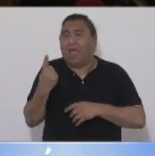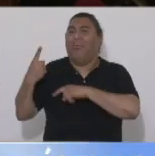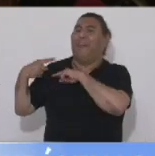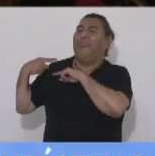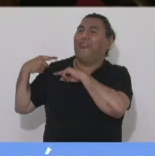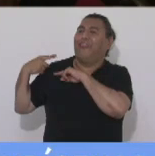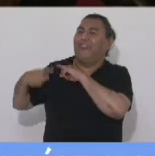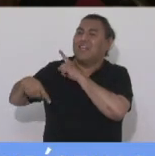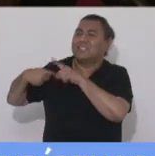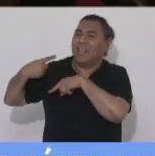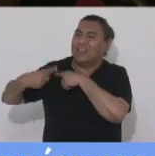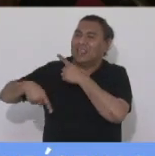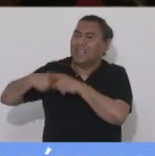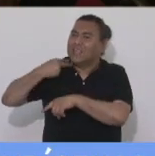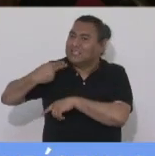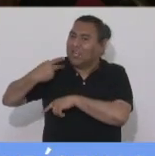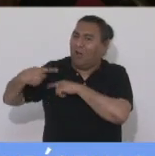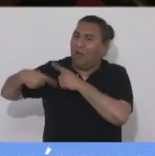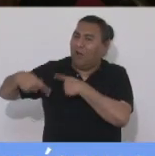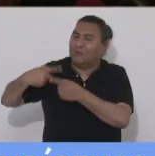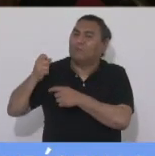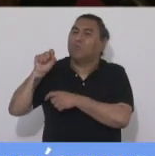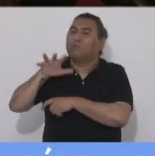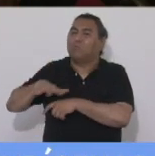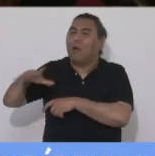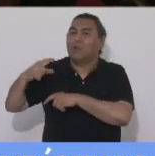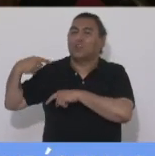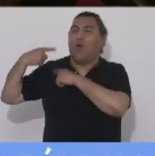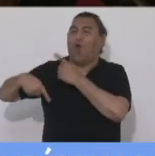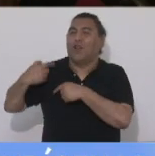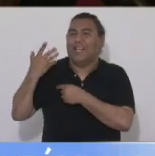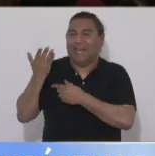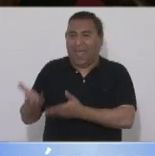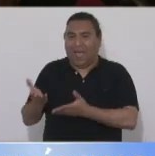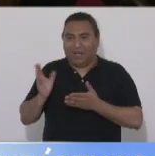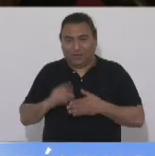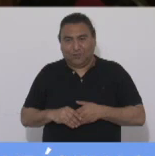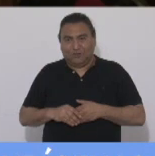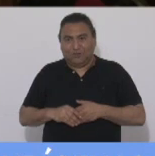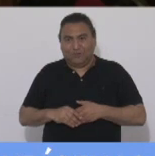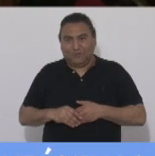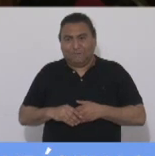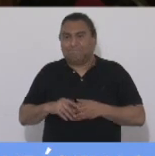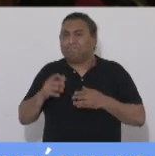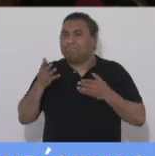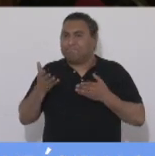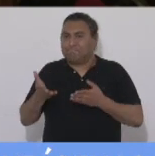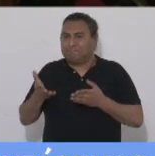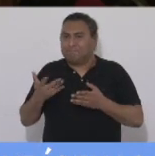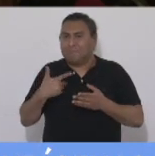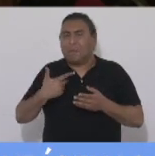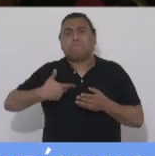descendientes reconocidos de pueblos originarios. Todo, en su gran mayoría,